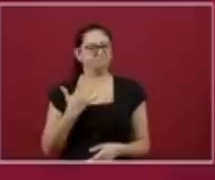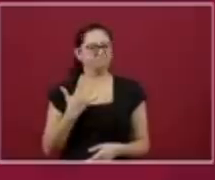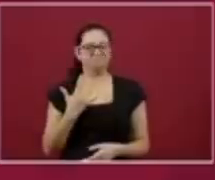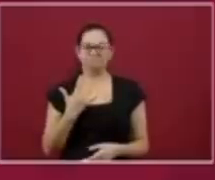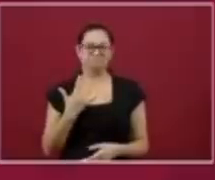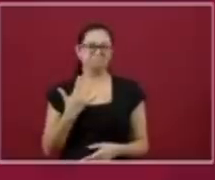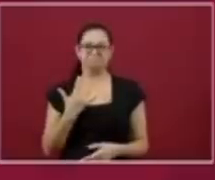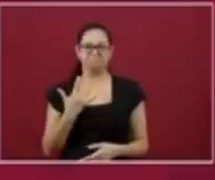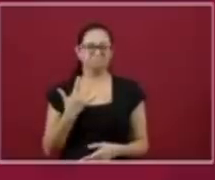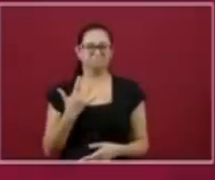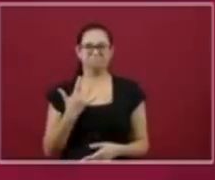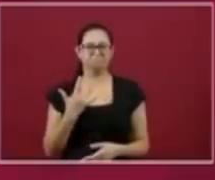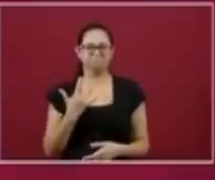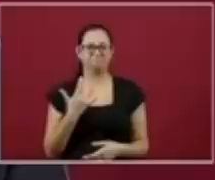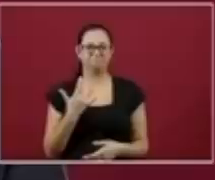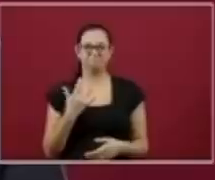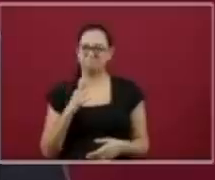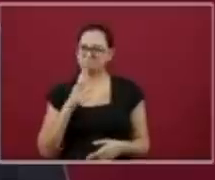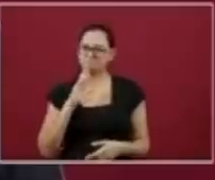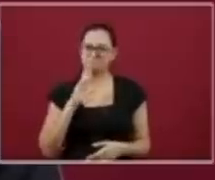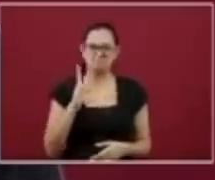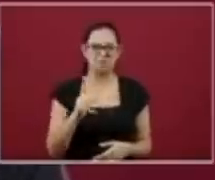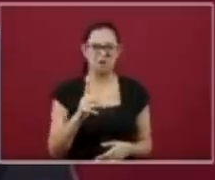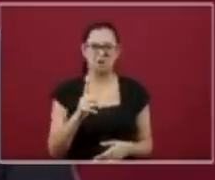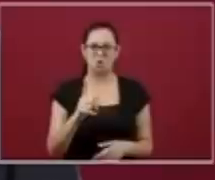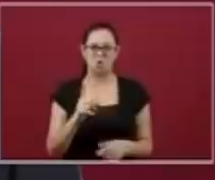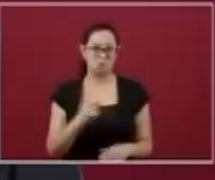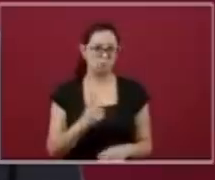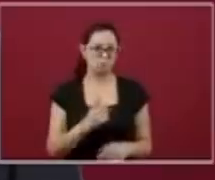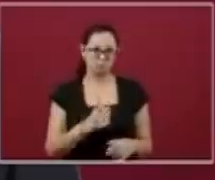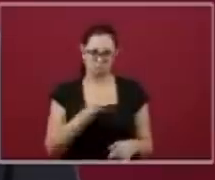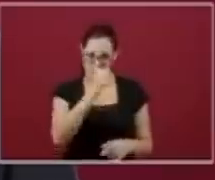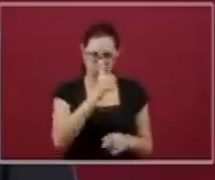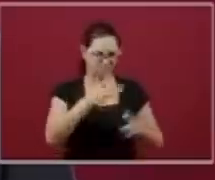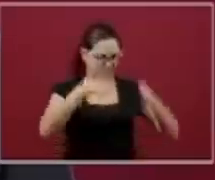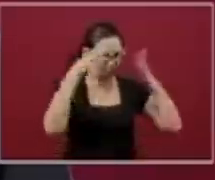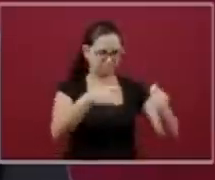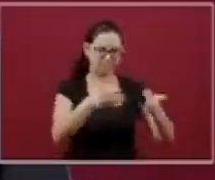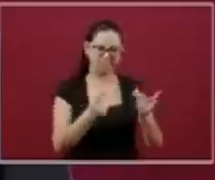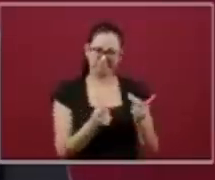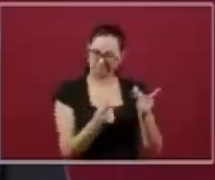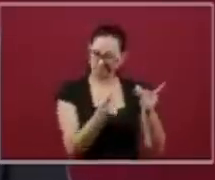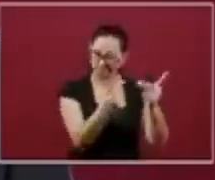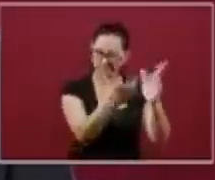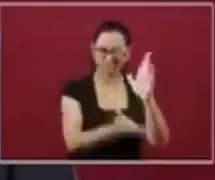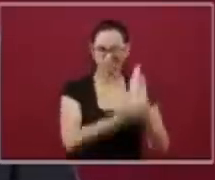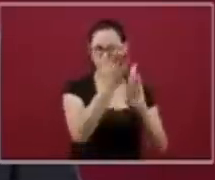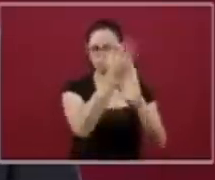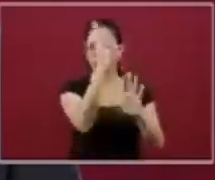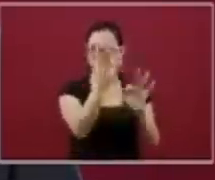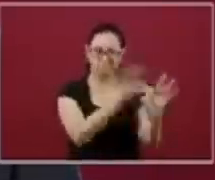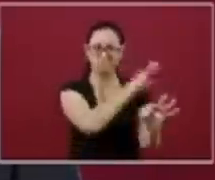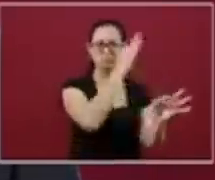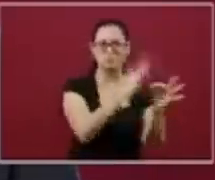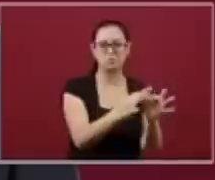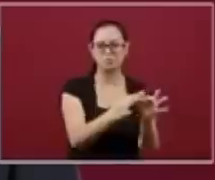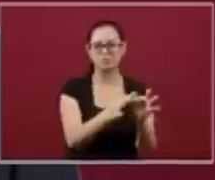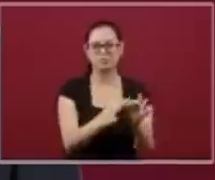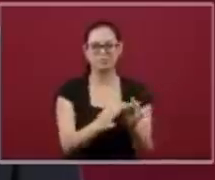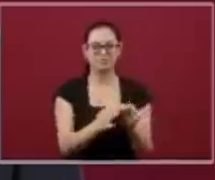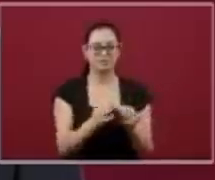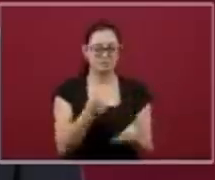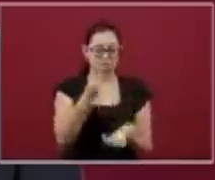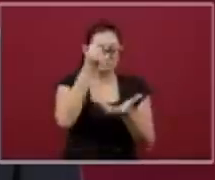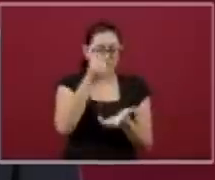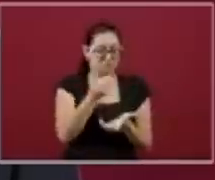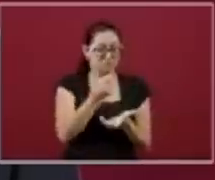partidarios de terminar pronto las obras, de no dispersar tanto